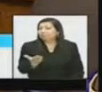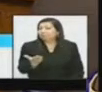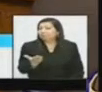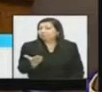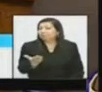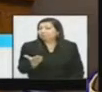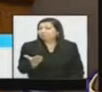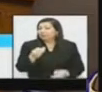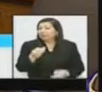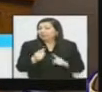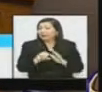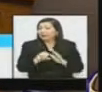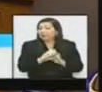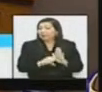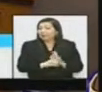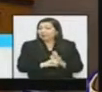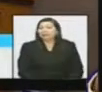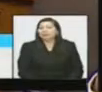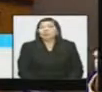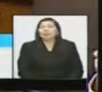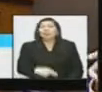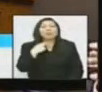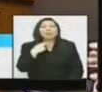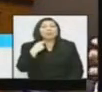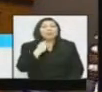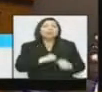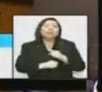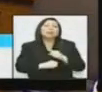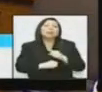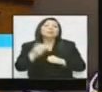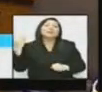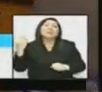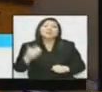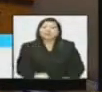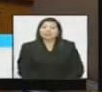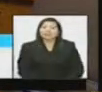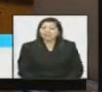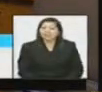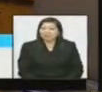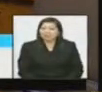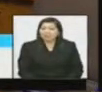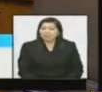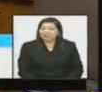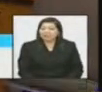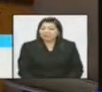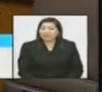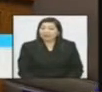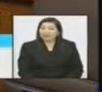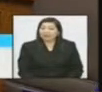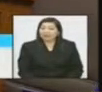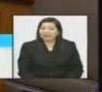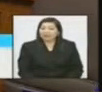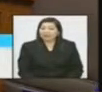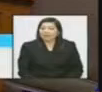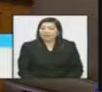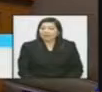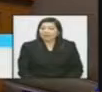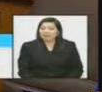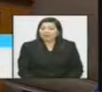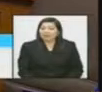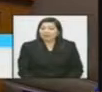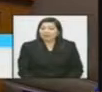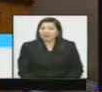y haciendo que la justicia del país está primero cuando sabía uno de los sabios que fueron